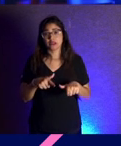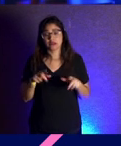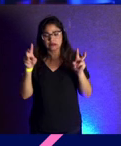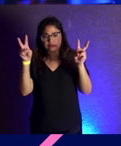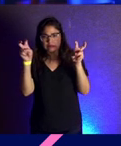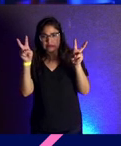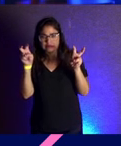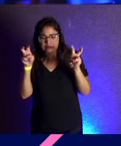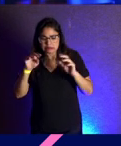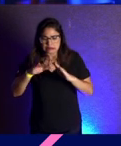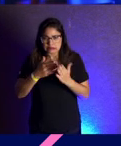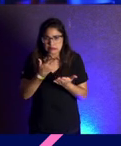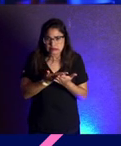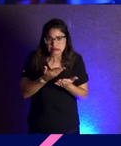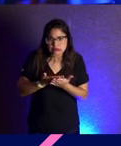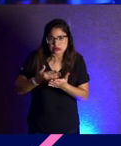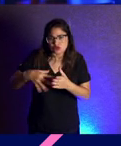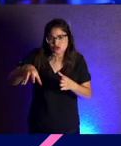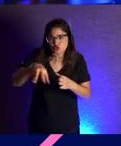administración.